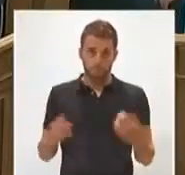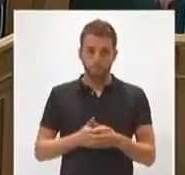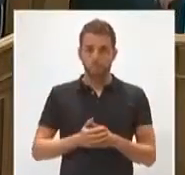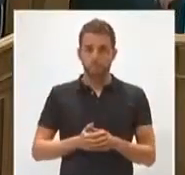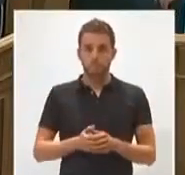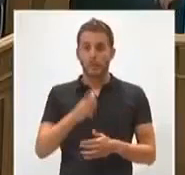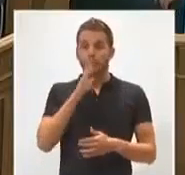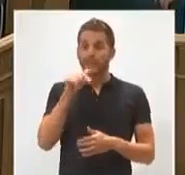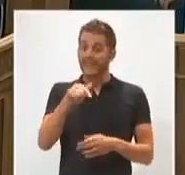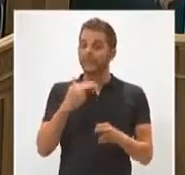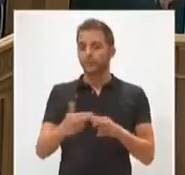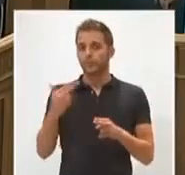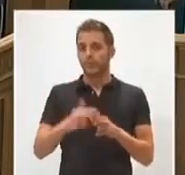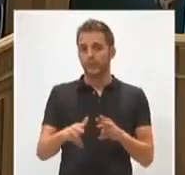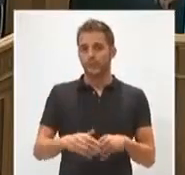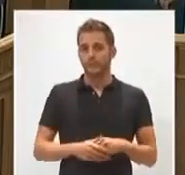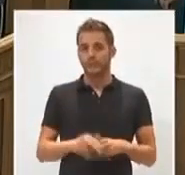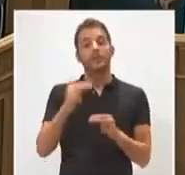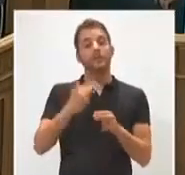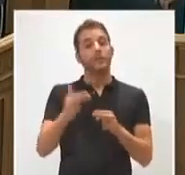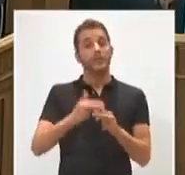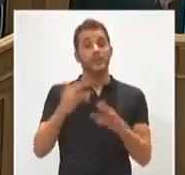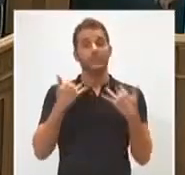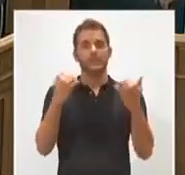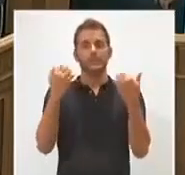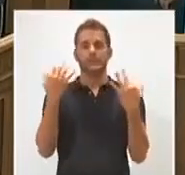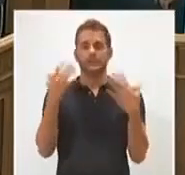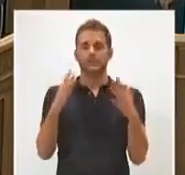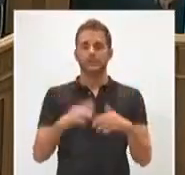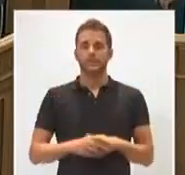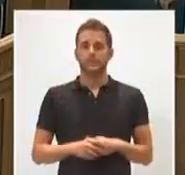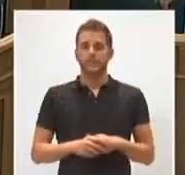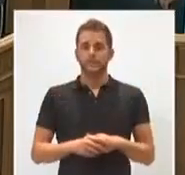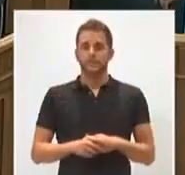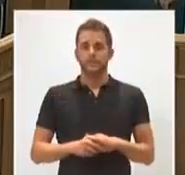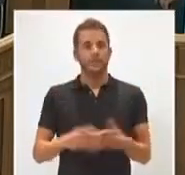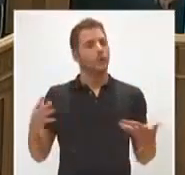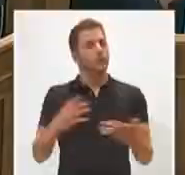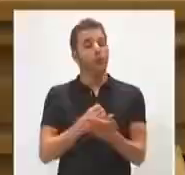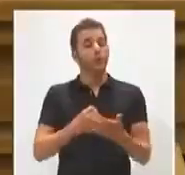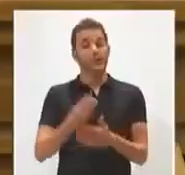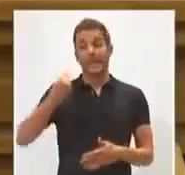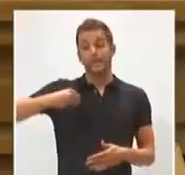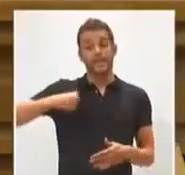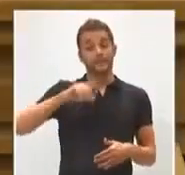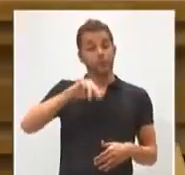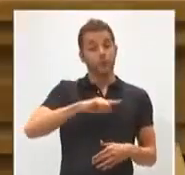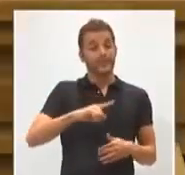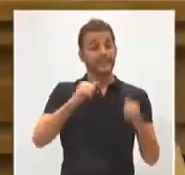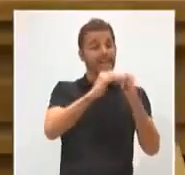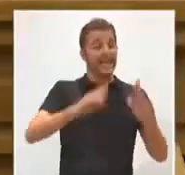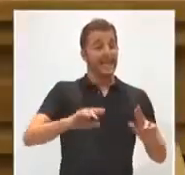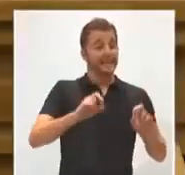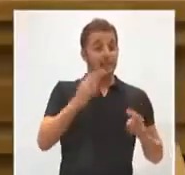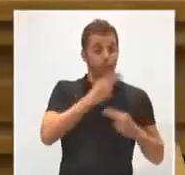para eso está la política para eso está la política todo todo no es lo mismo hacer viviendas públicas no